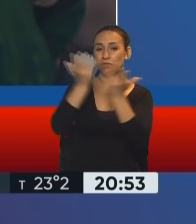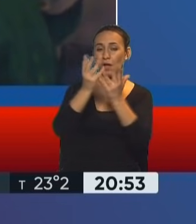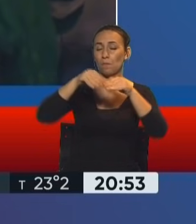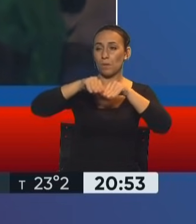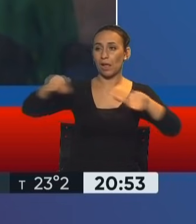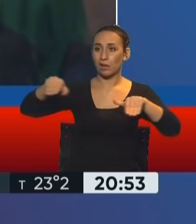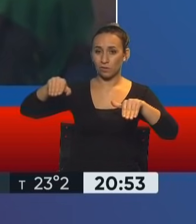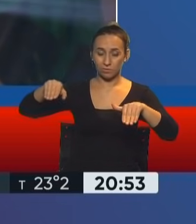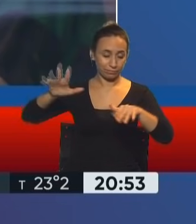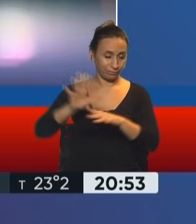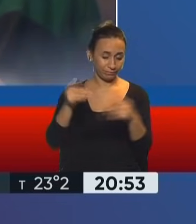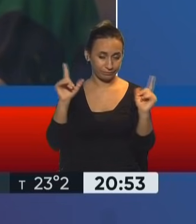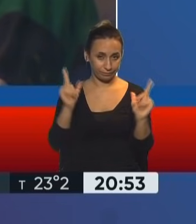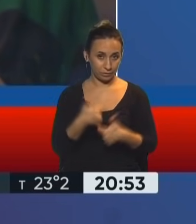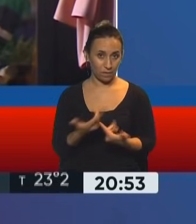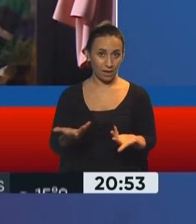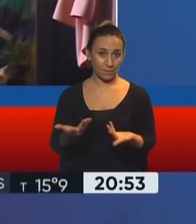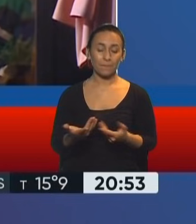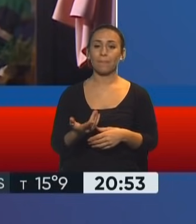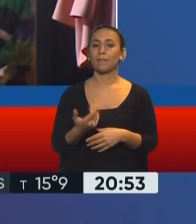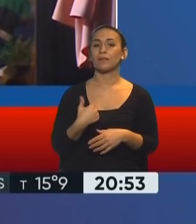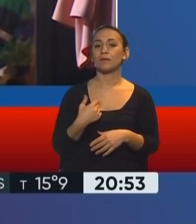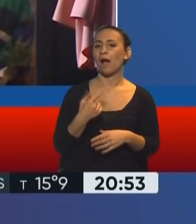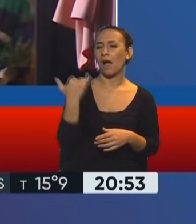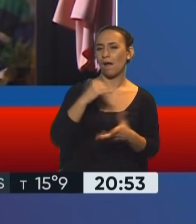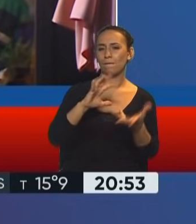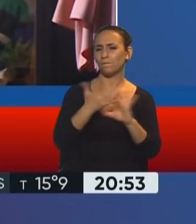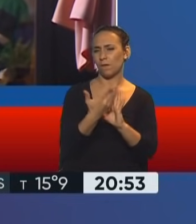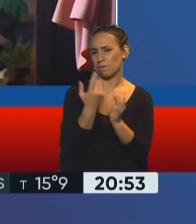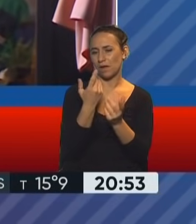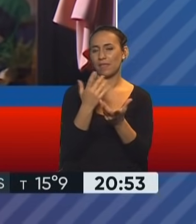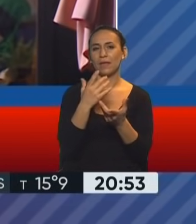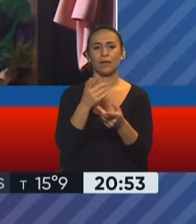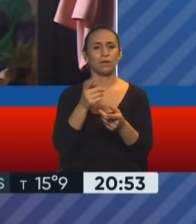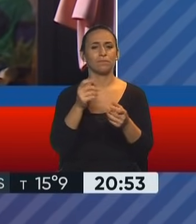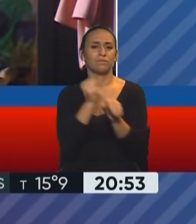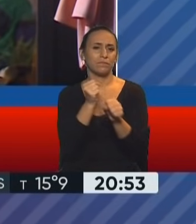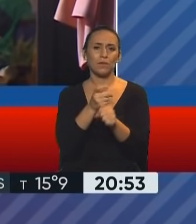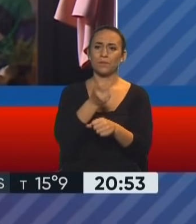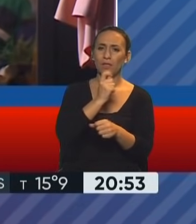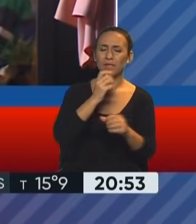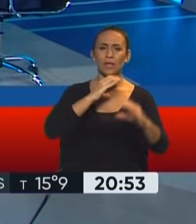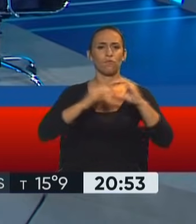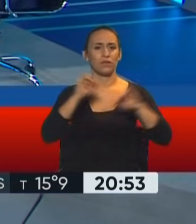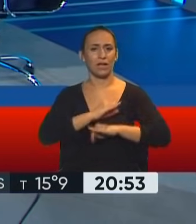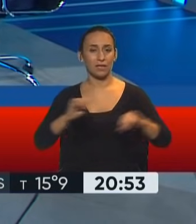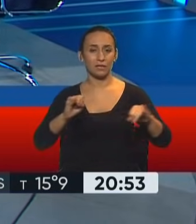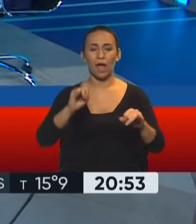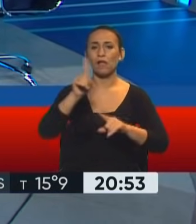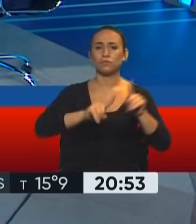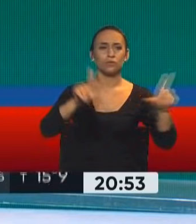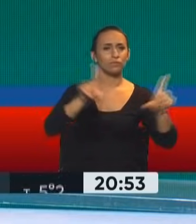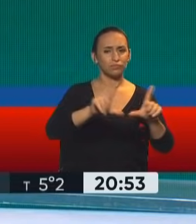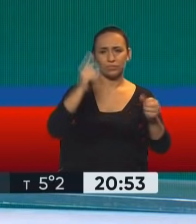más al tema de la comunicación que yo les decía, la concentración, y les decía, hay otras formas de hacer periodismo, hay otras formas de comunicar. Pensaba en medios que son más pequeños,